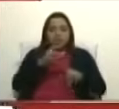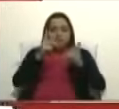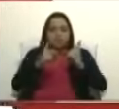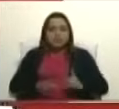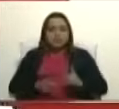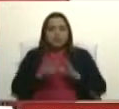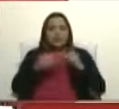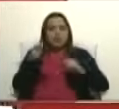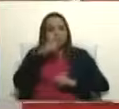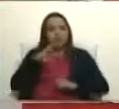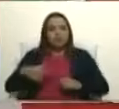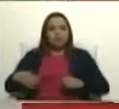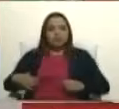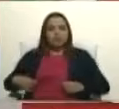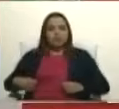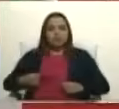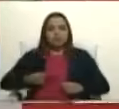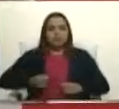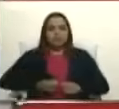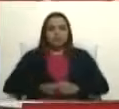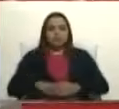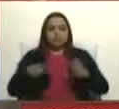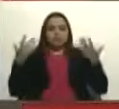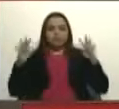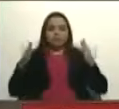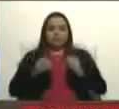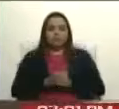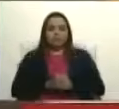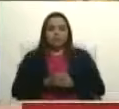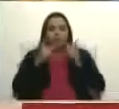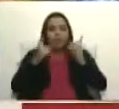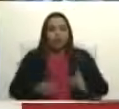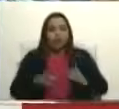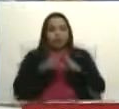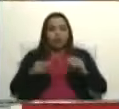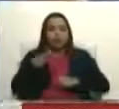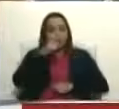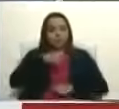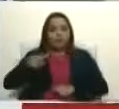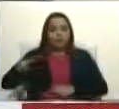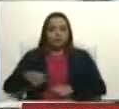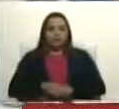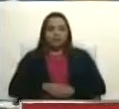de todo un pueblo. A la voluntad de todo un pueblo.